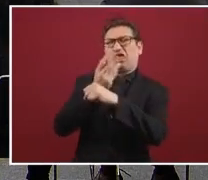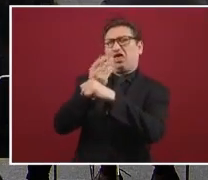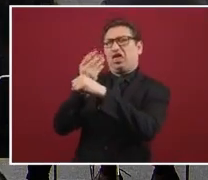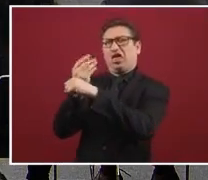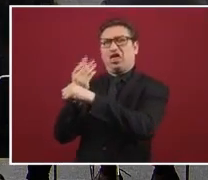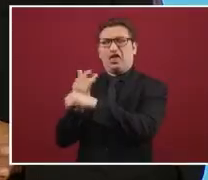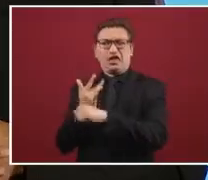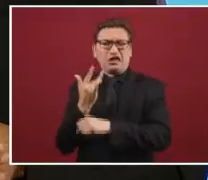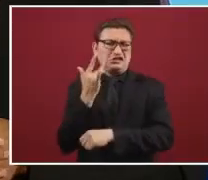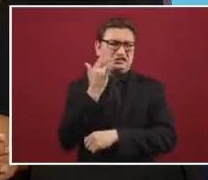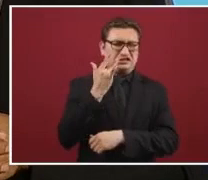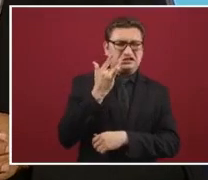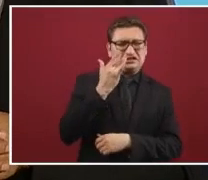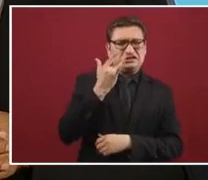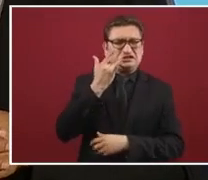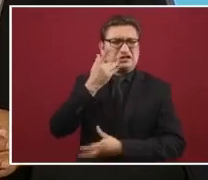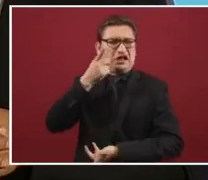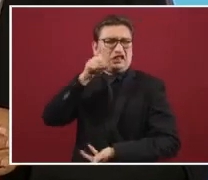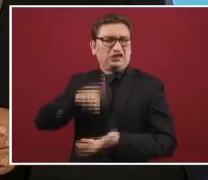de corrupción?